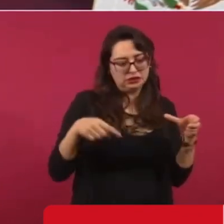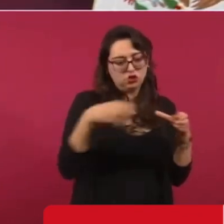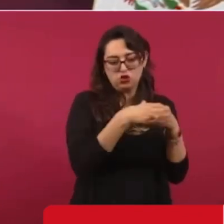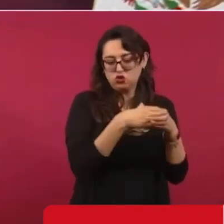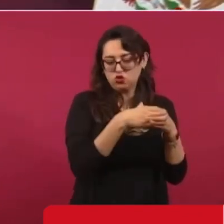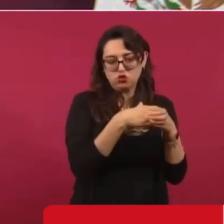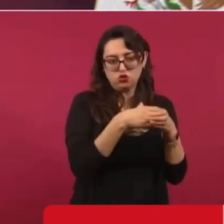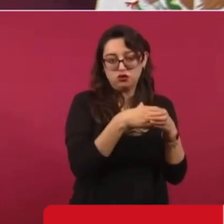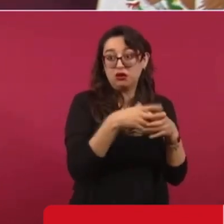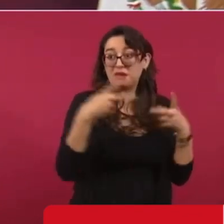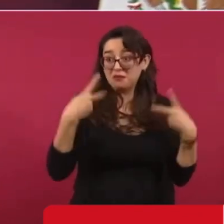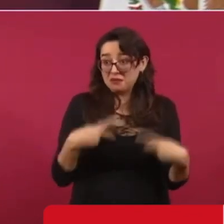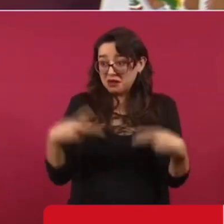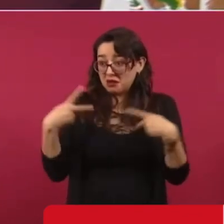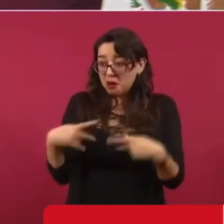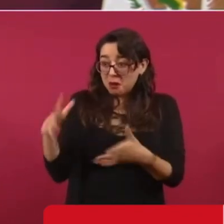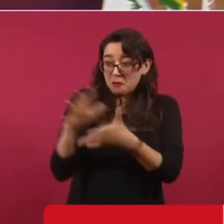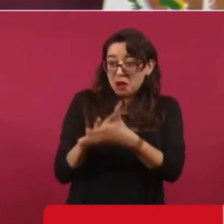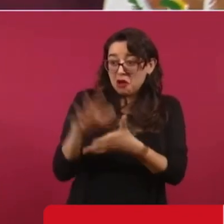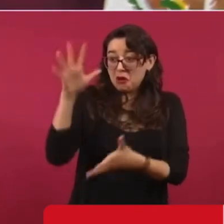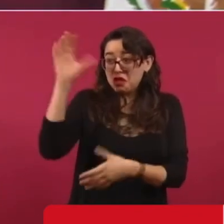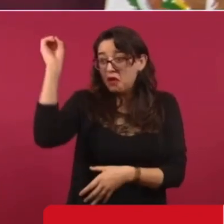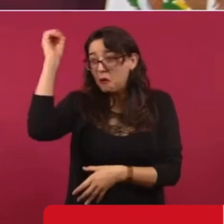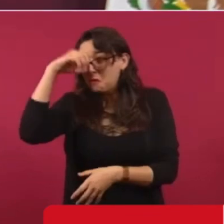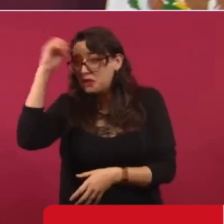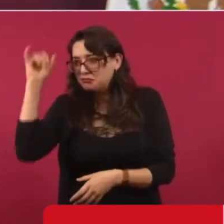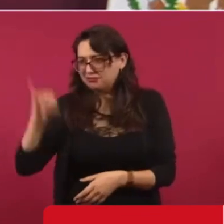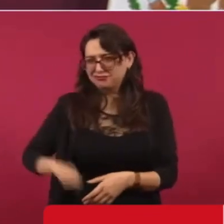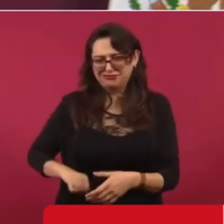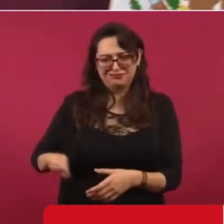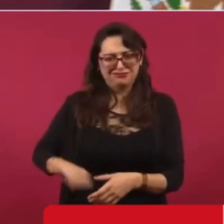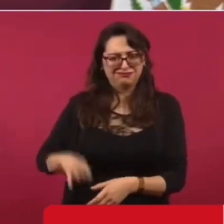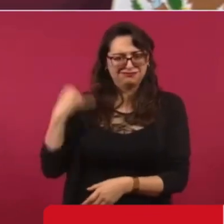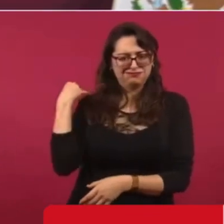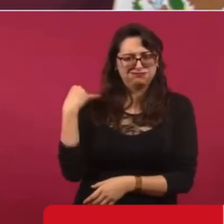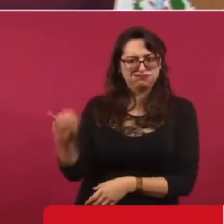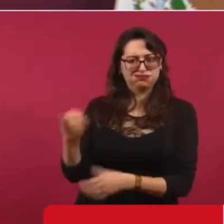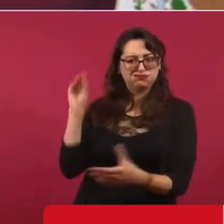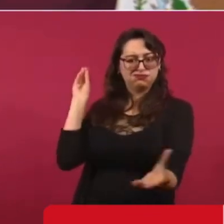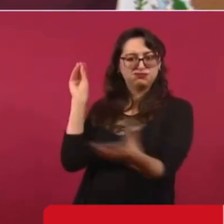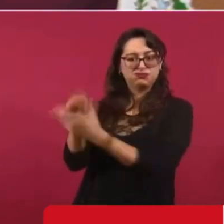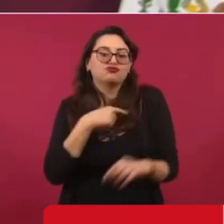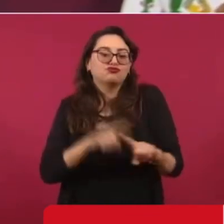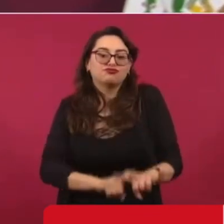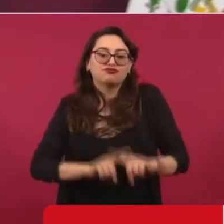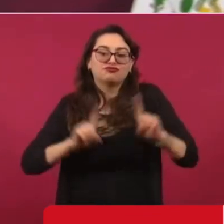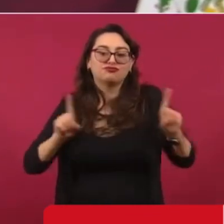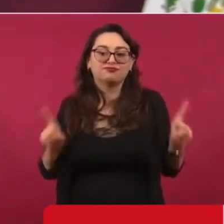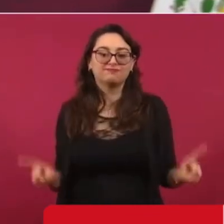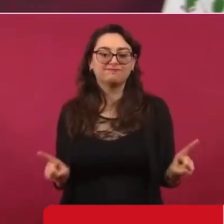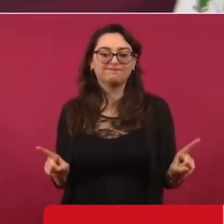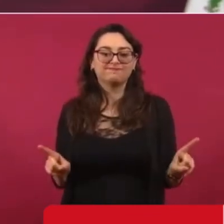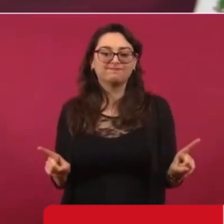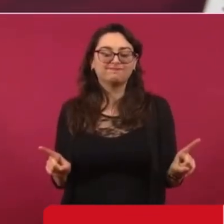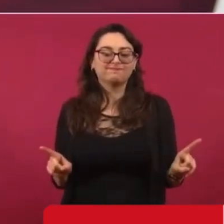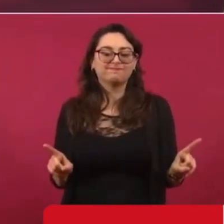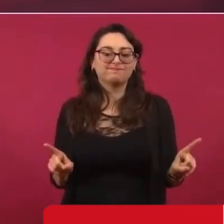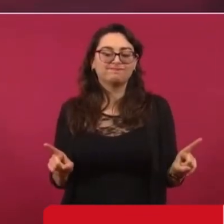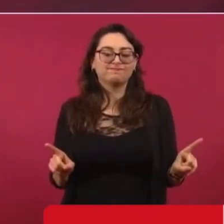menos el interés del pueblo. Esa es nuestra diferencia profunda. Entonces, por